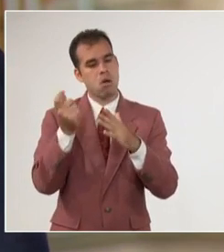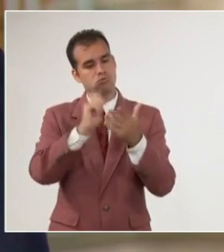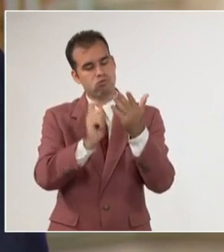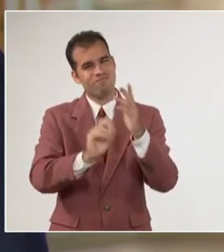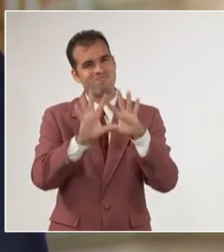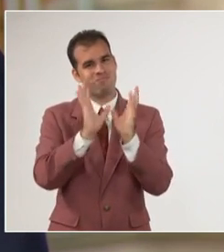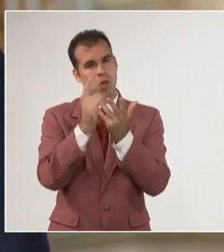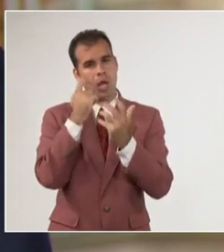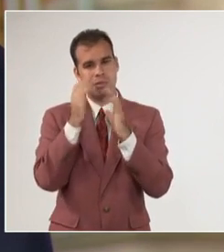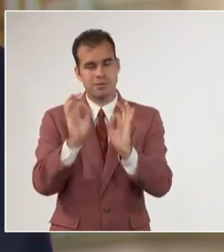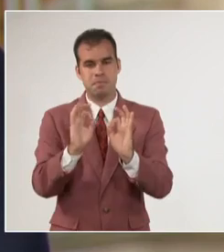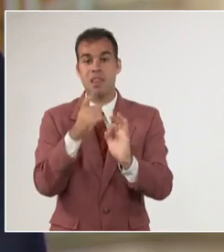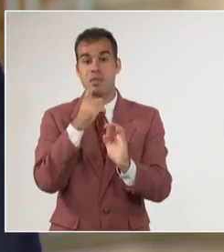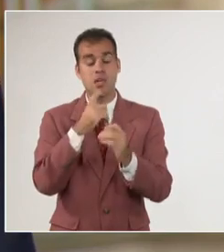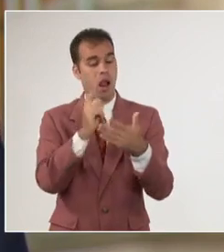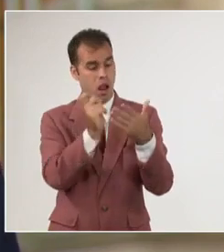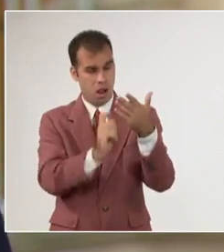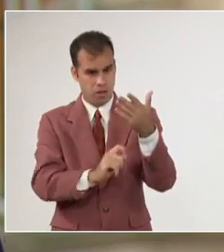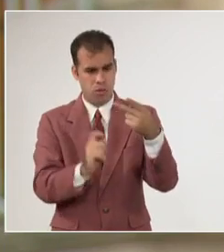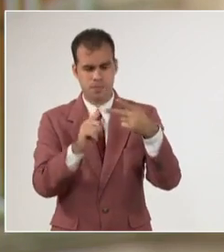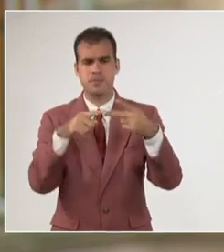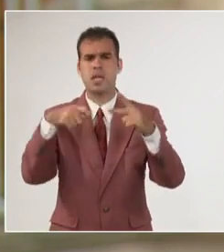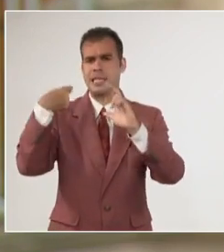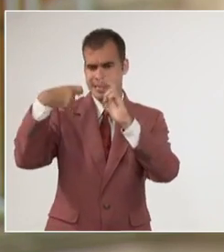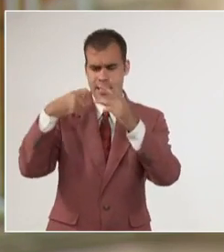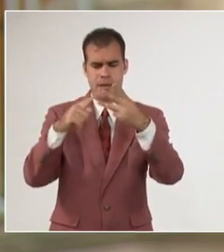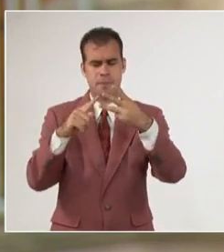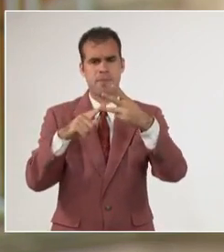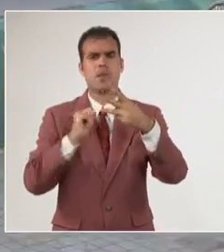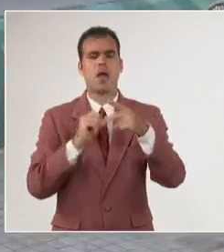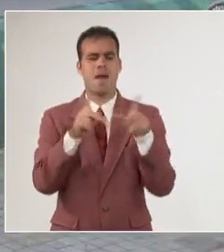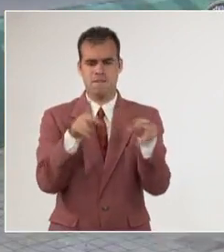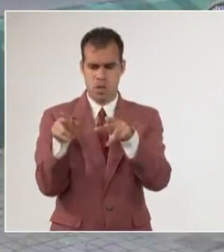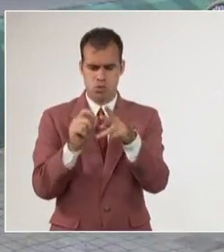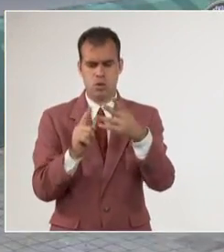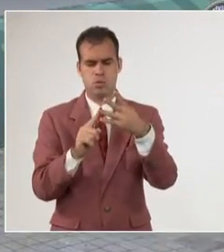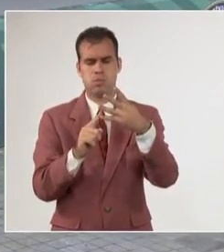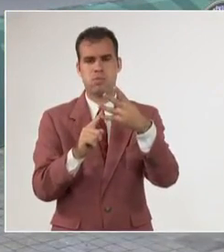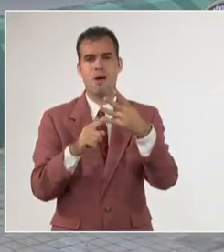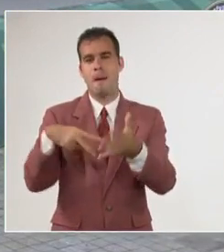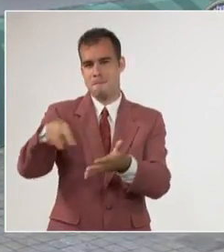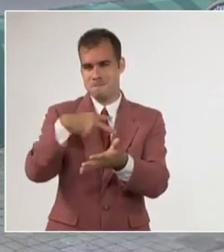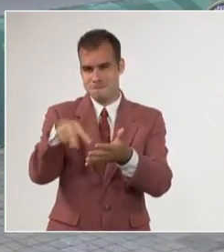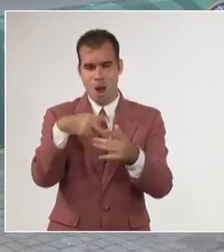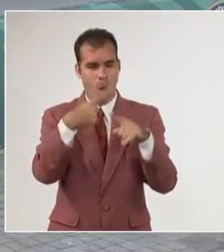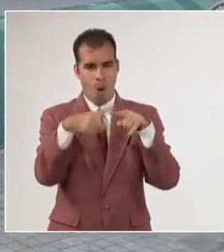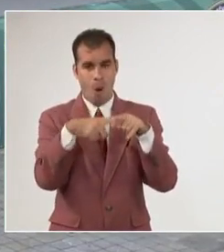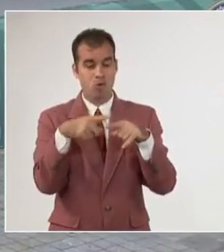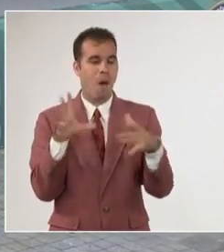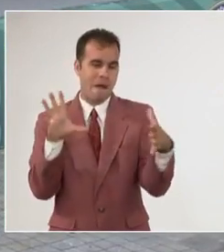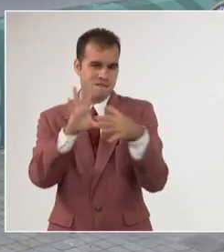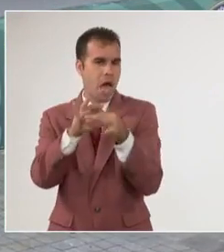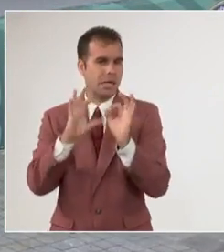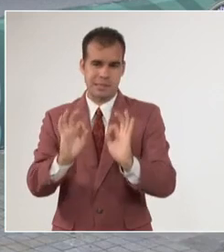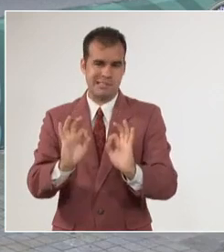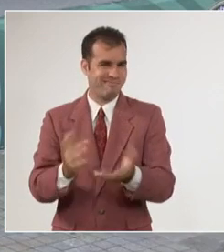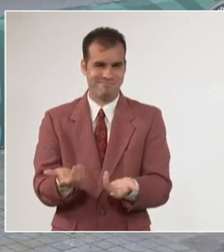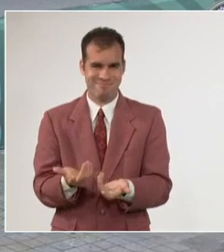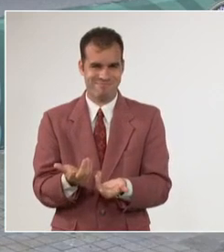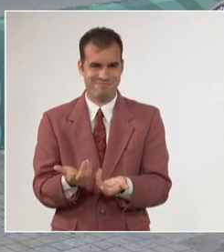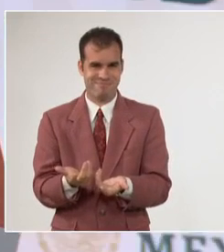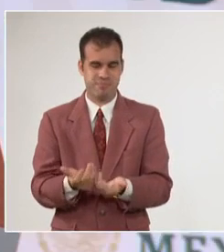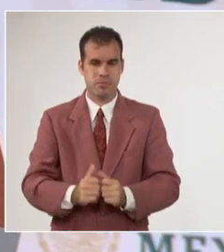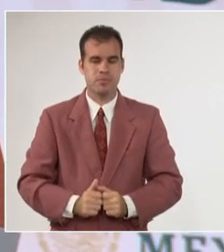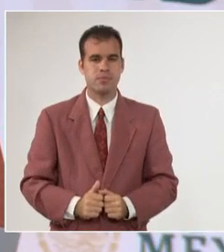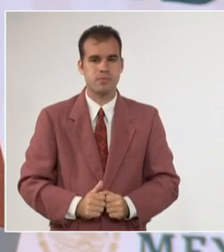literatura, el cine, las artes visuales, el bolero y el mambo. Podría decirse que el